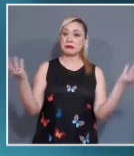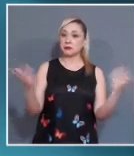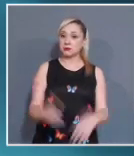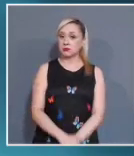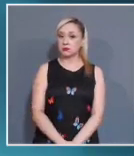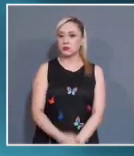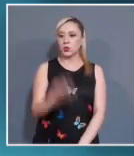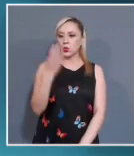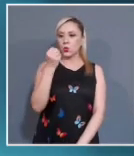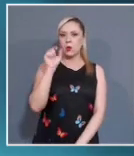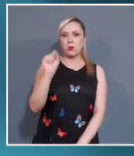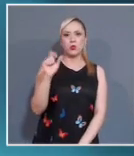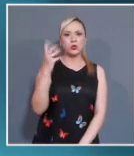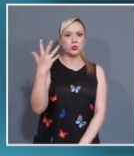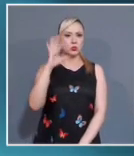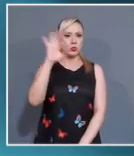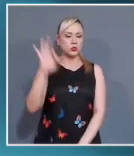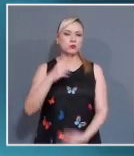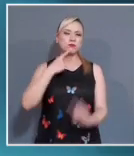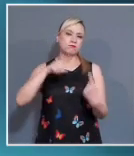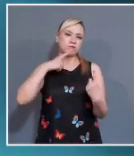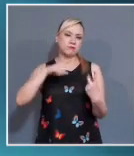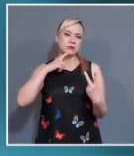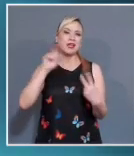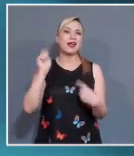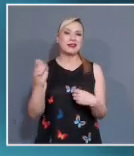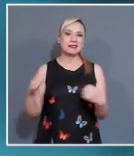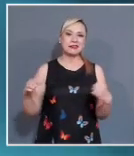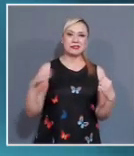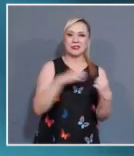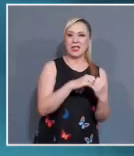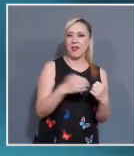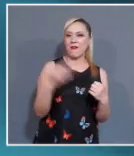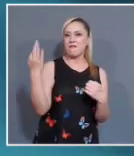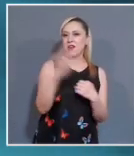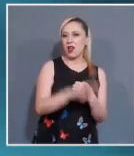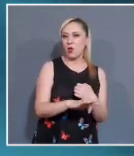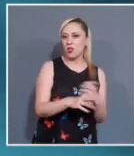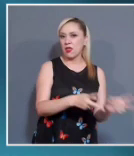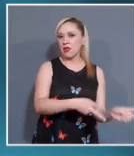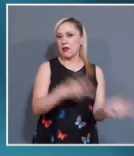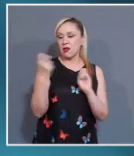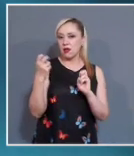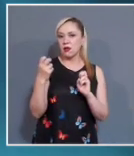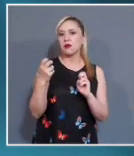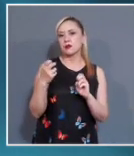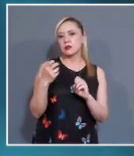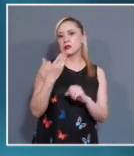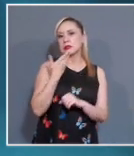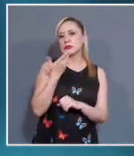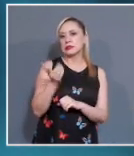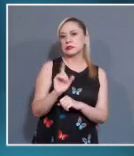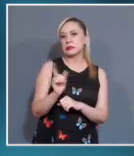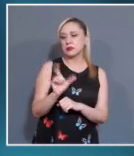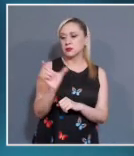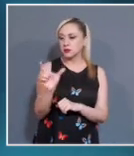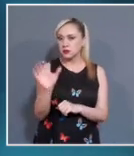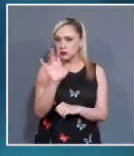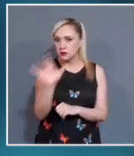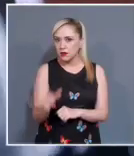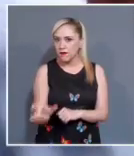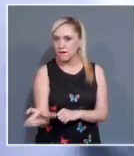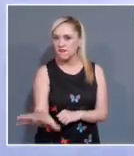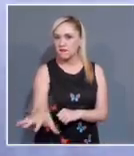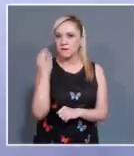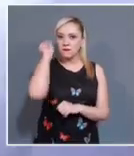9.5% en las denuncias de fraudes digitales. Esto en contraste con fraudes tradicionales y el robo de identidad que van a la